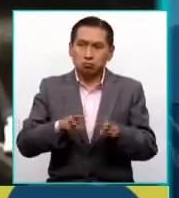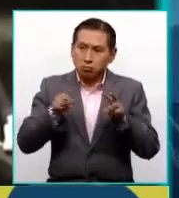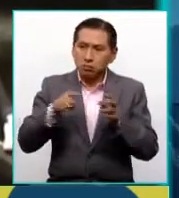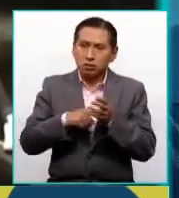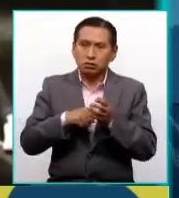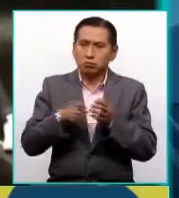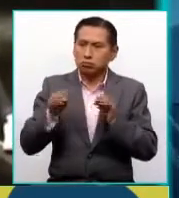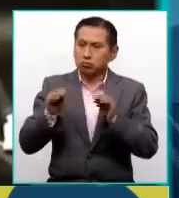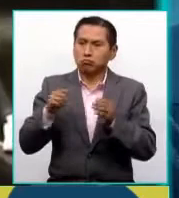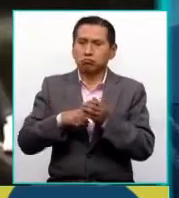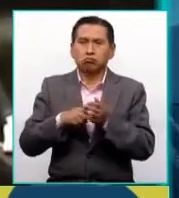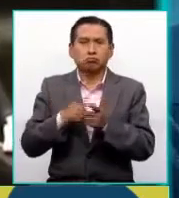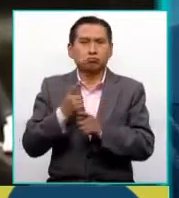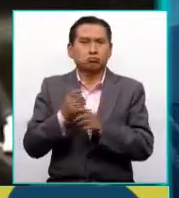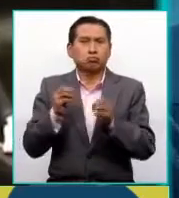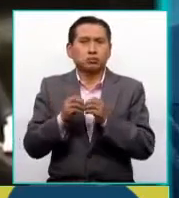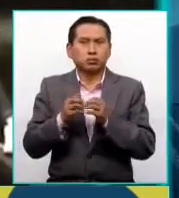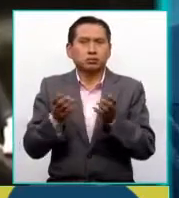la instalación,